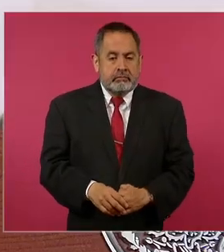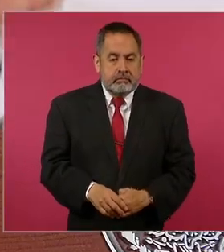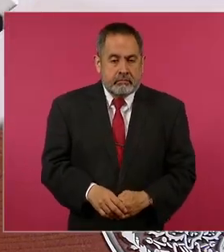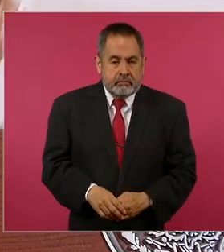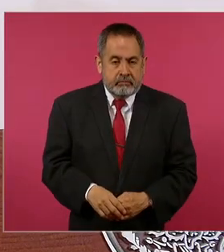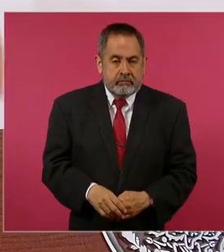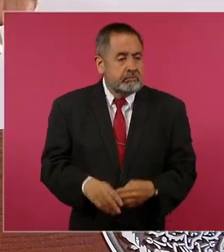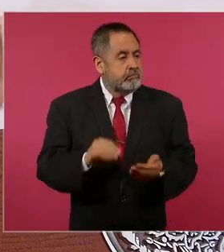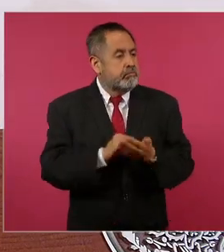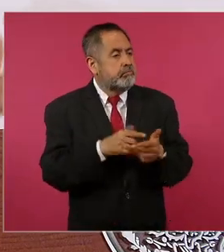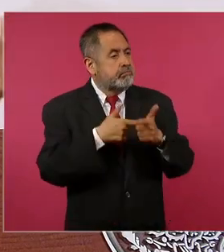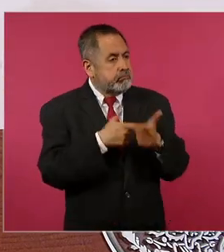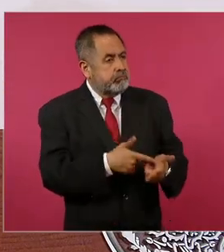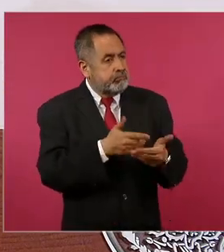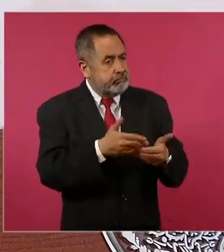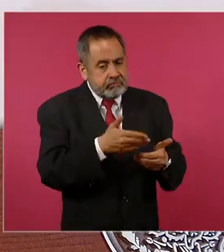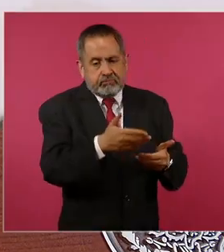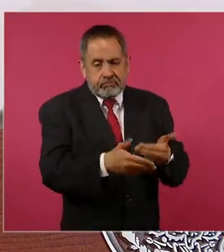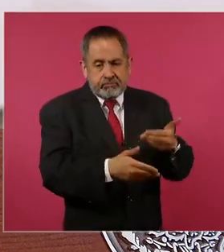siguieron